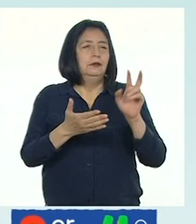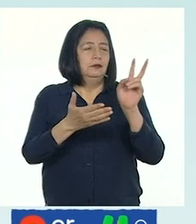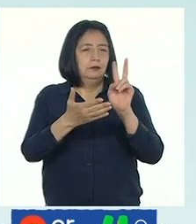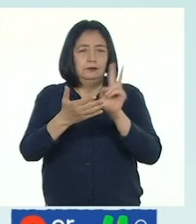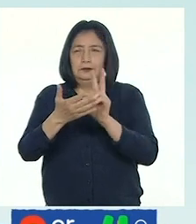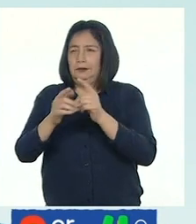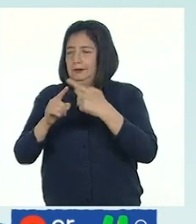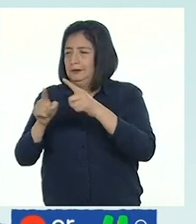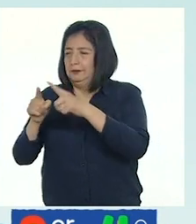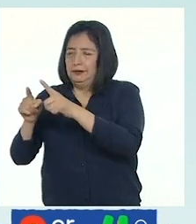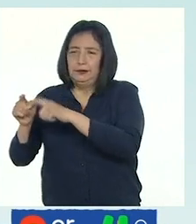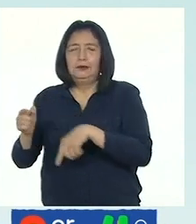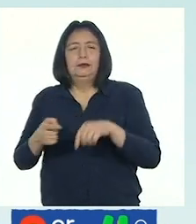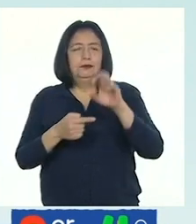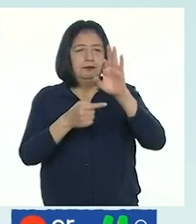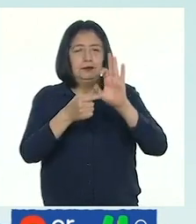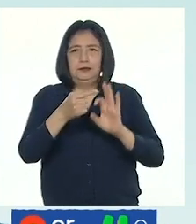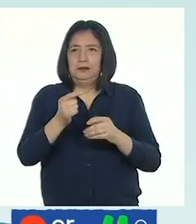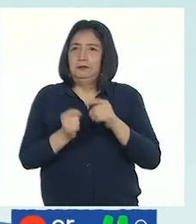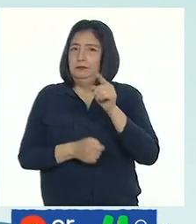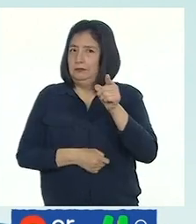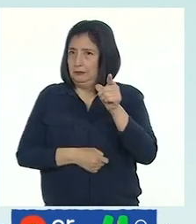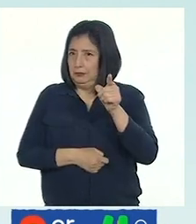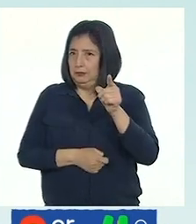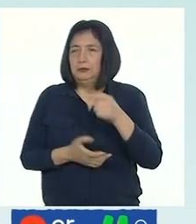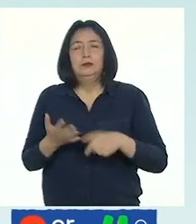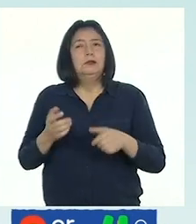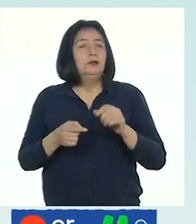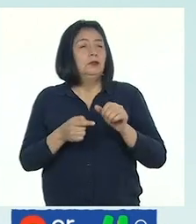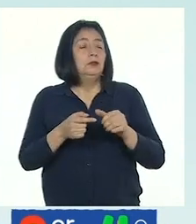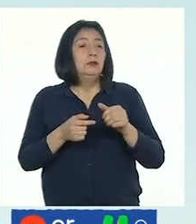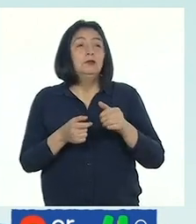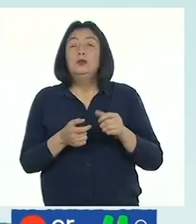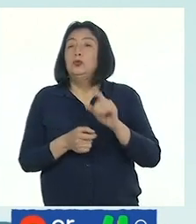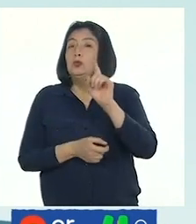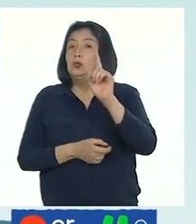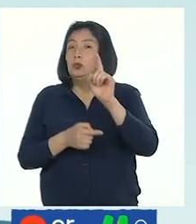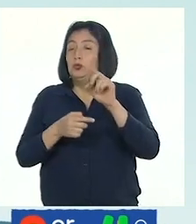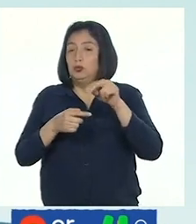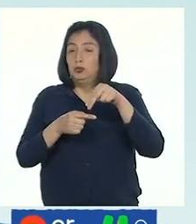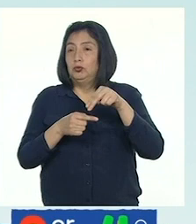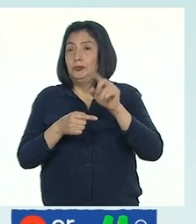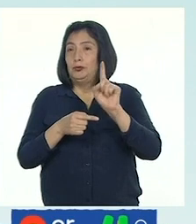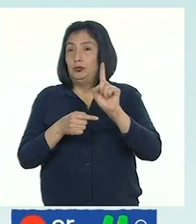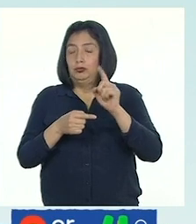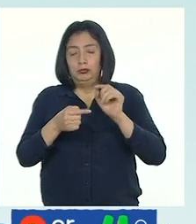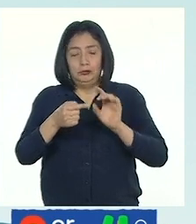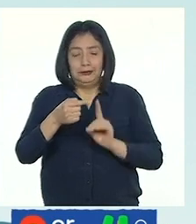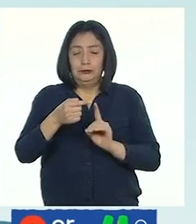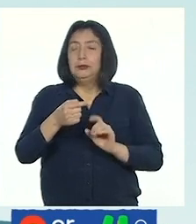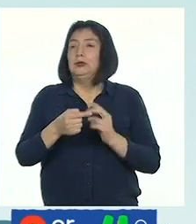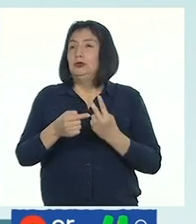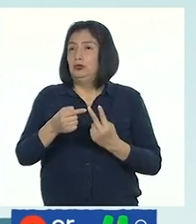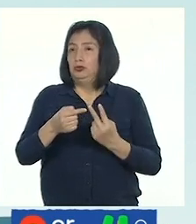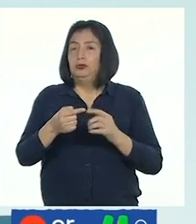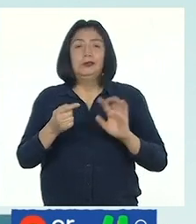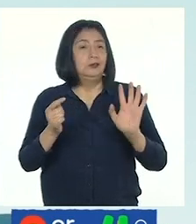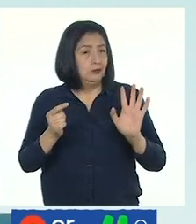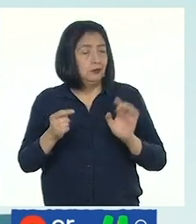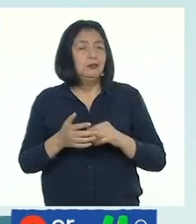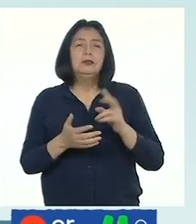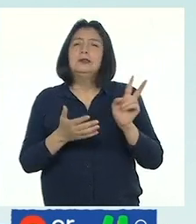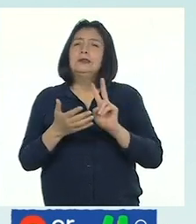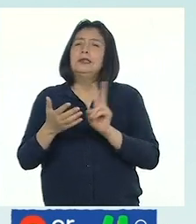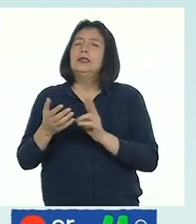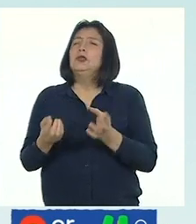leyeron diversas fracciones. Esta tenía de numerador 1 y de denominador 2. Así que se